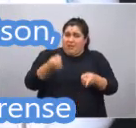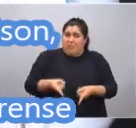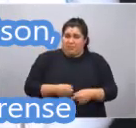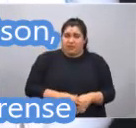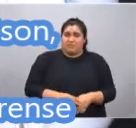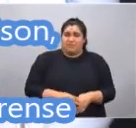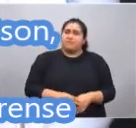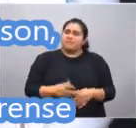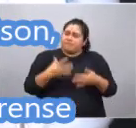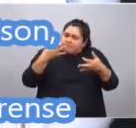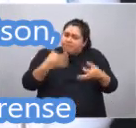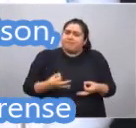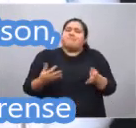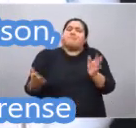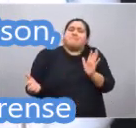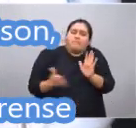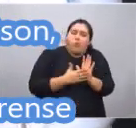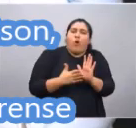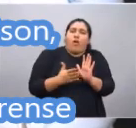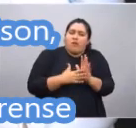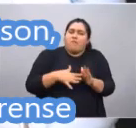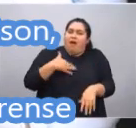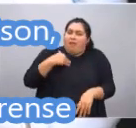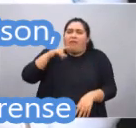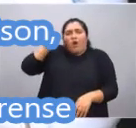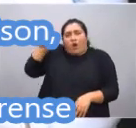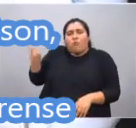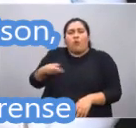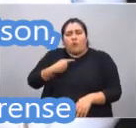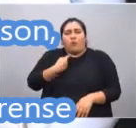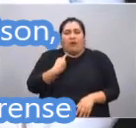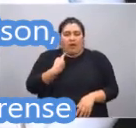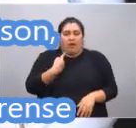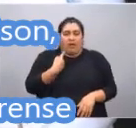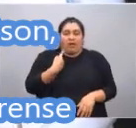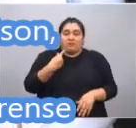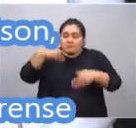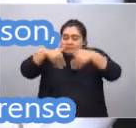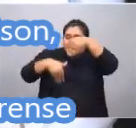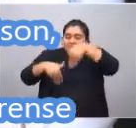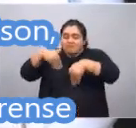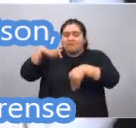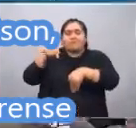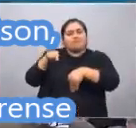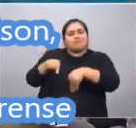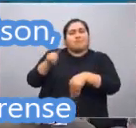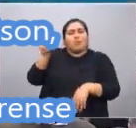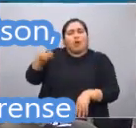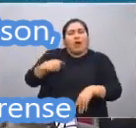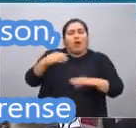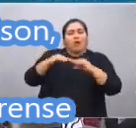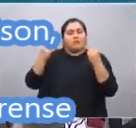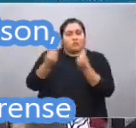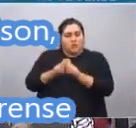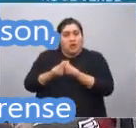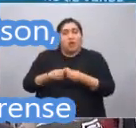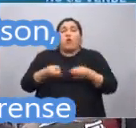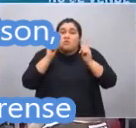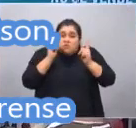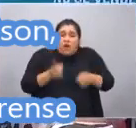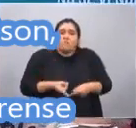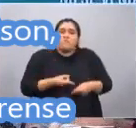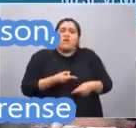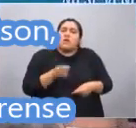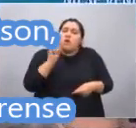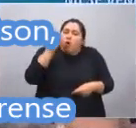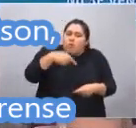la legitimidad de origen, que es la que dicen las urnas, y está la legitimidad de